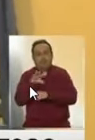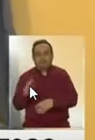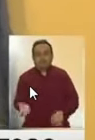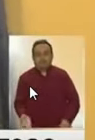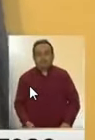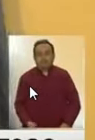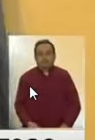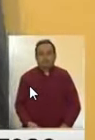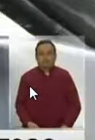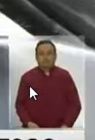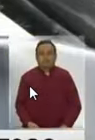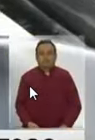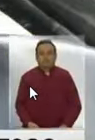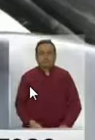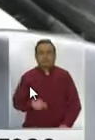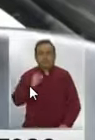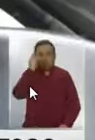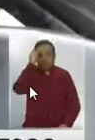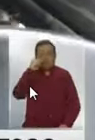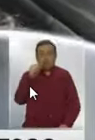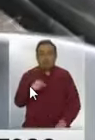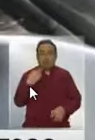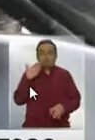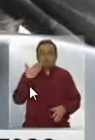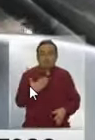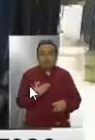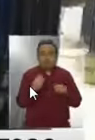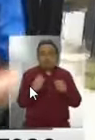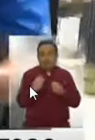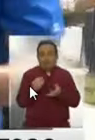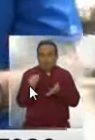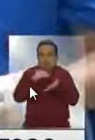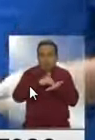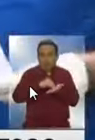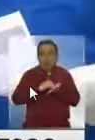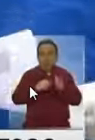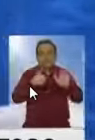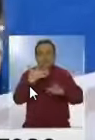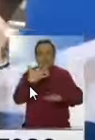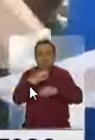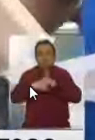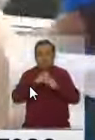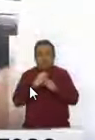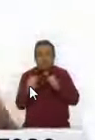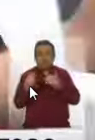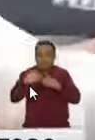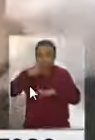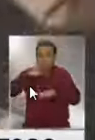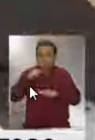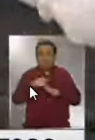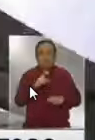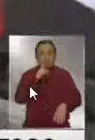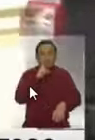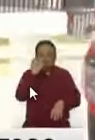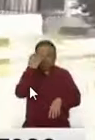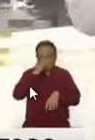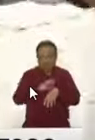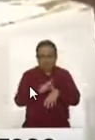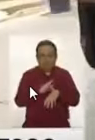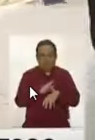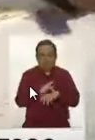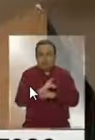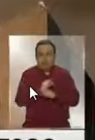contraer alguna enfermedad. Una iniciativa que beneficia a personas inscritas de 65 años o más, que tengan enfermedades crónicas y